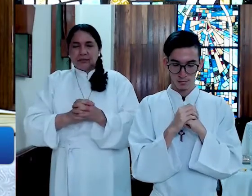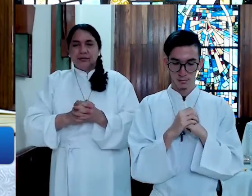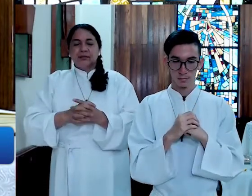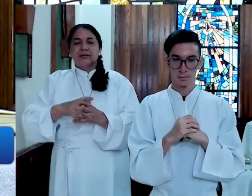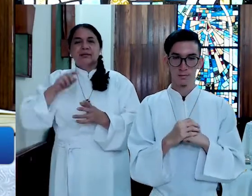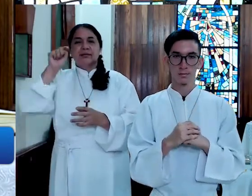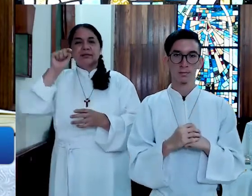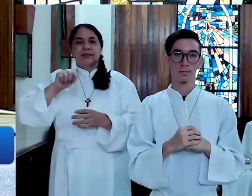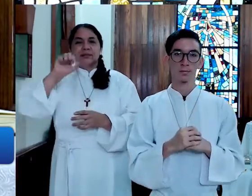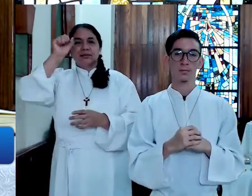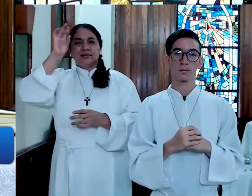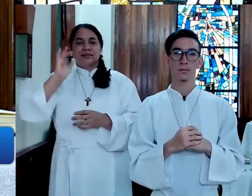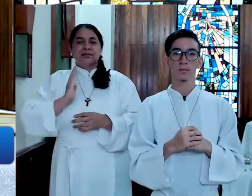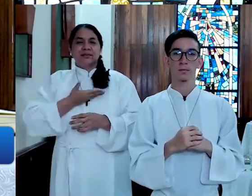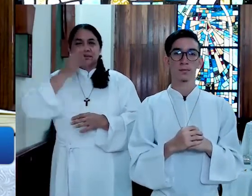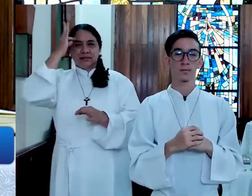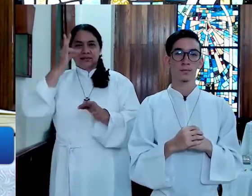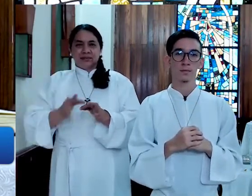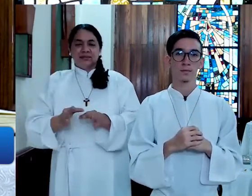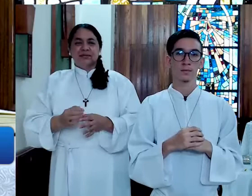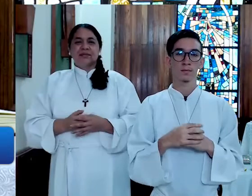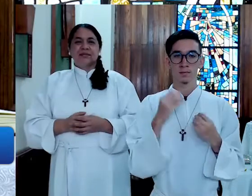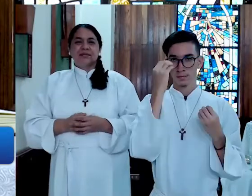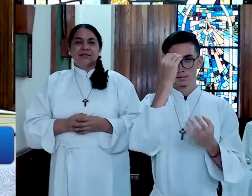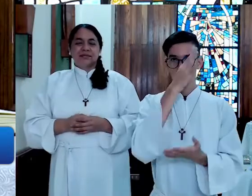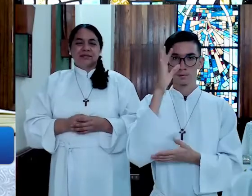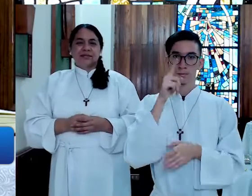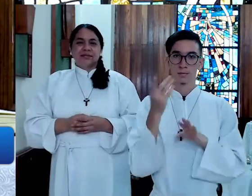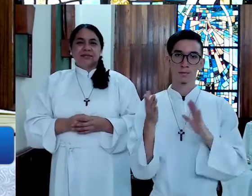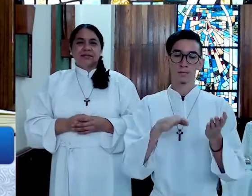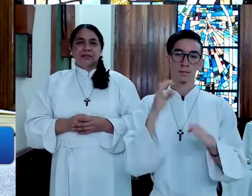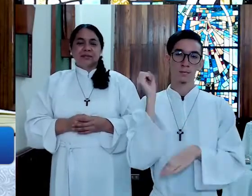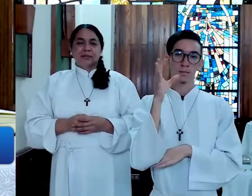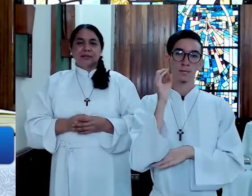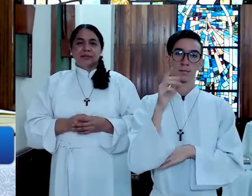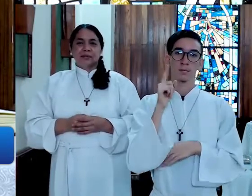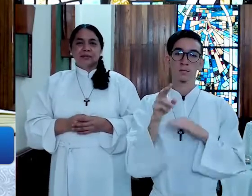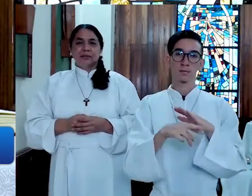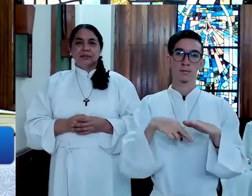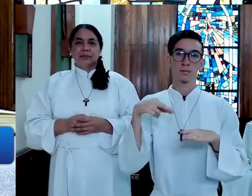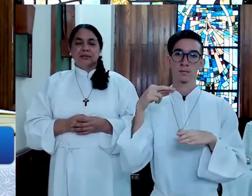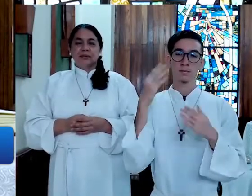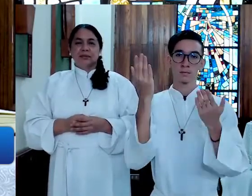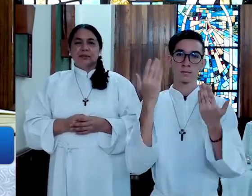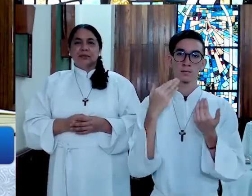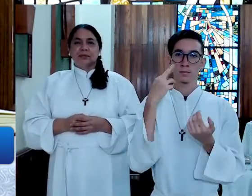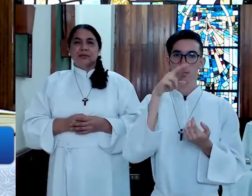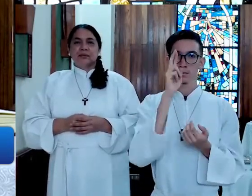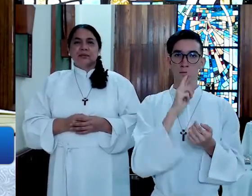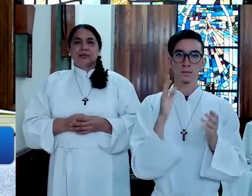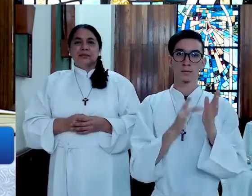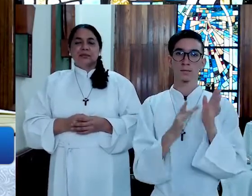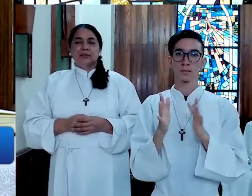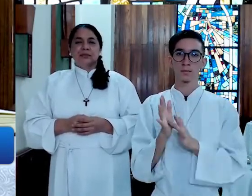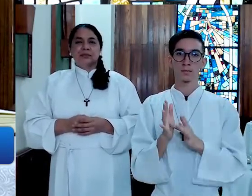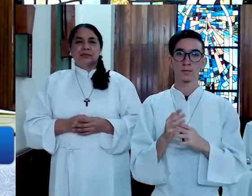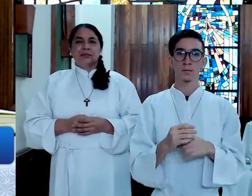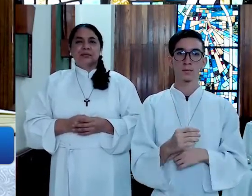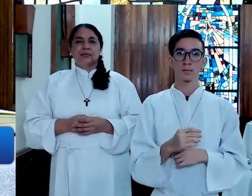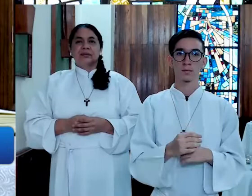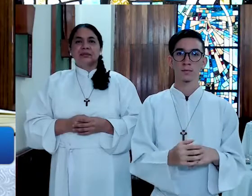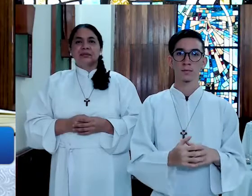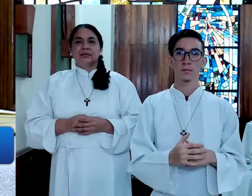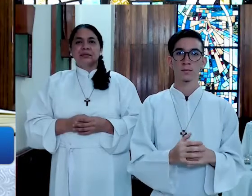Este es el sacramento de nuestra fe. Anunciamos tu muerte, proclamamos tu resurrección. Ven, Señor